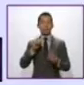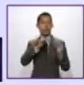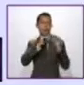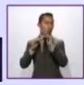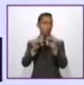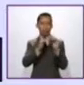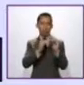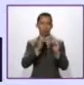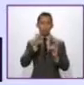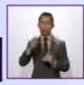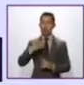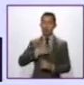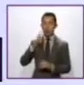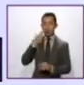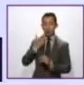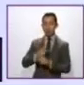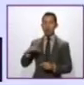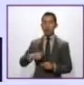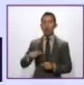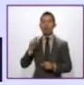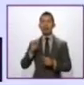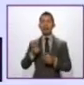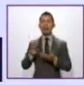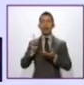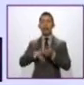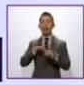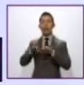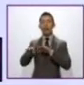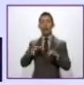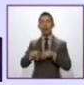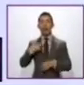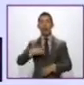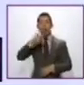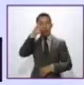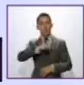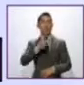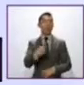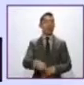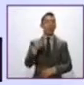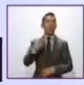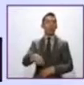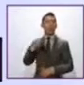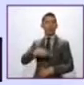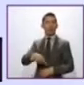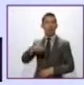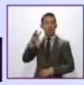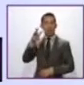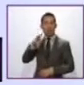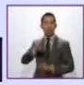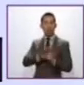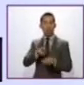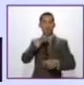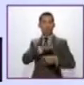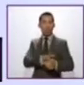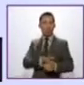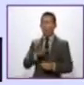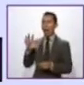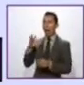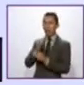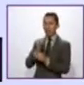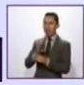Seré un gobernador empleado, no patrón, no capataz como el que tenemos hoy o como el que nos quieren